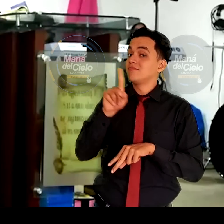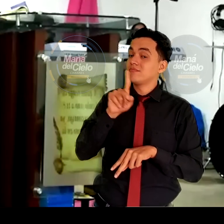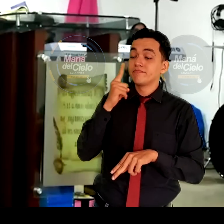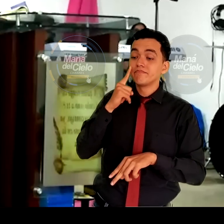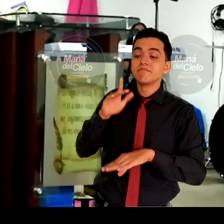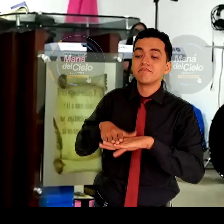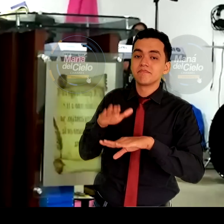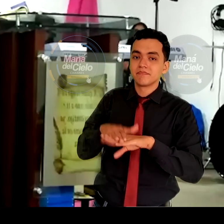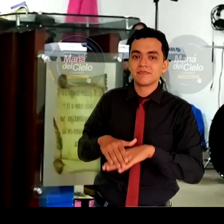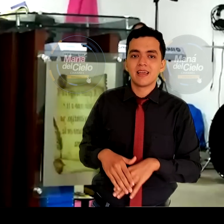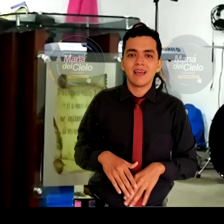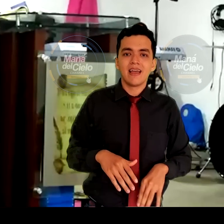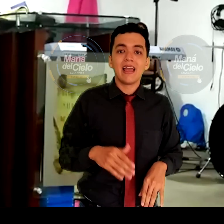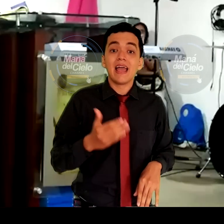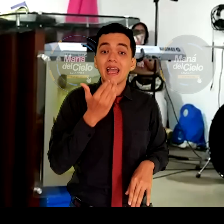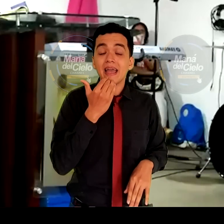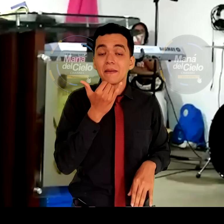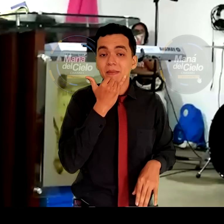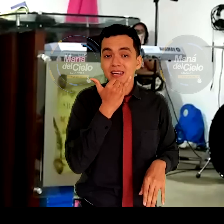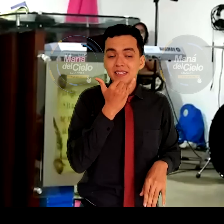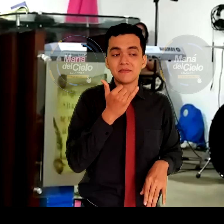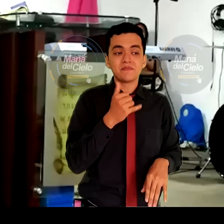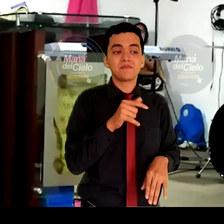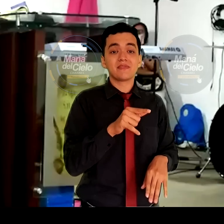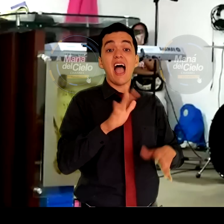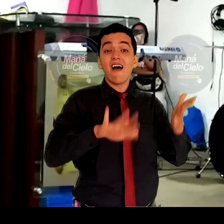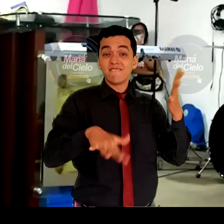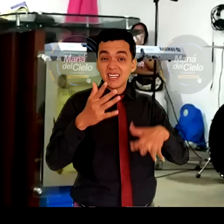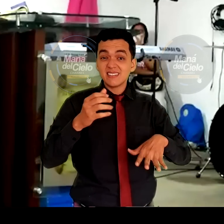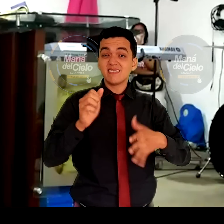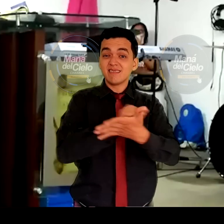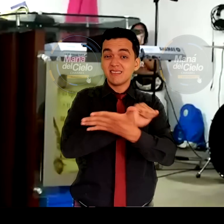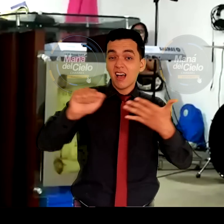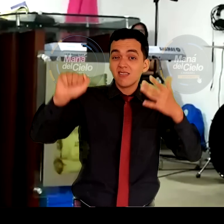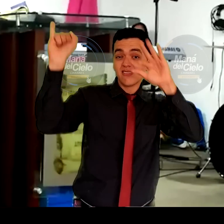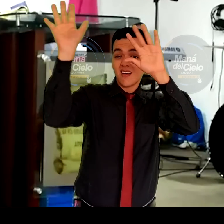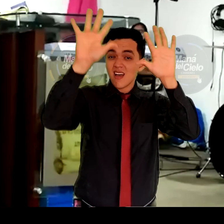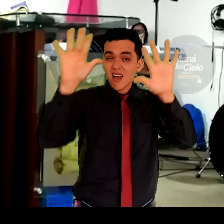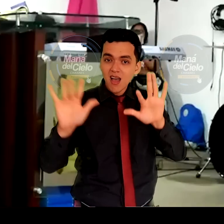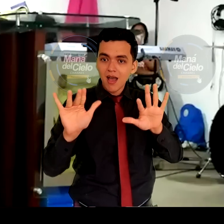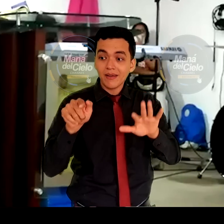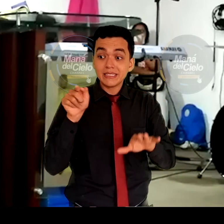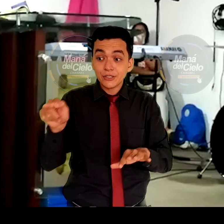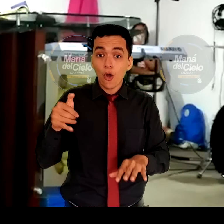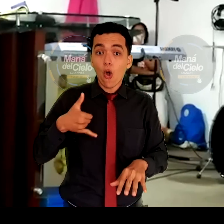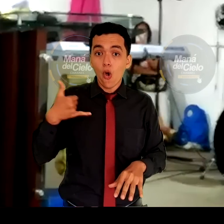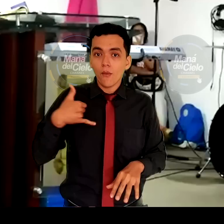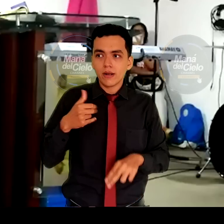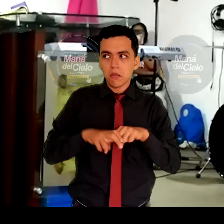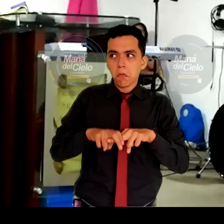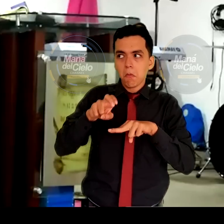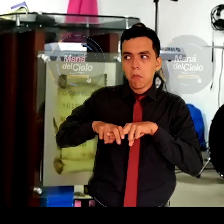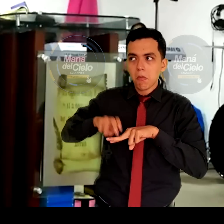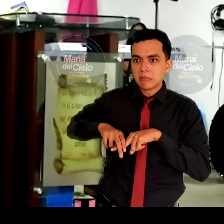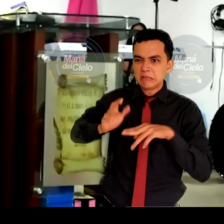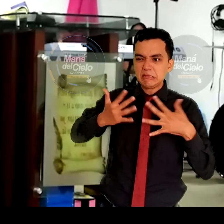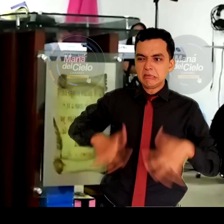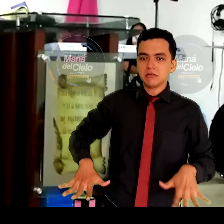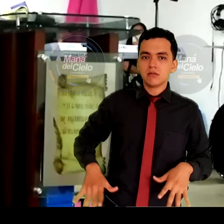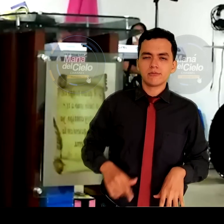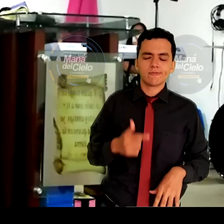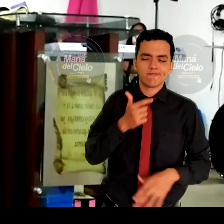yo sufría, yo decía, estos muchachos necesitan de la presencia de Dios. No, todo el mundo bendecidos y ellos tranquilos. Yo decía, espere, verá, Señor, usted me va a